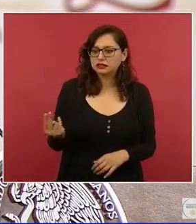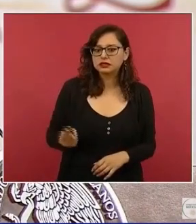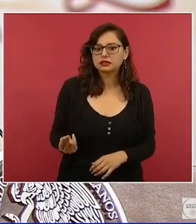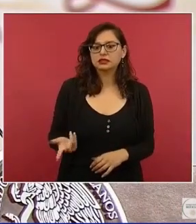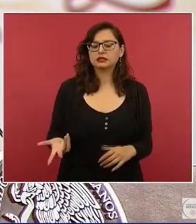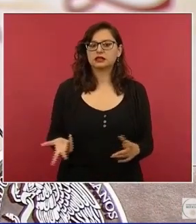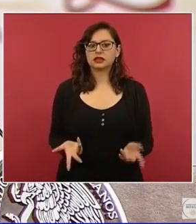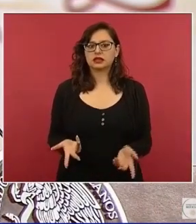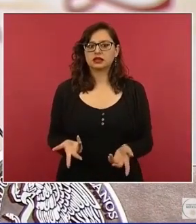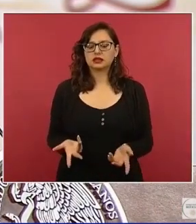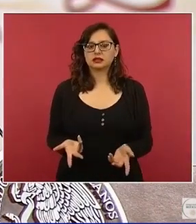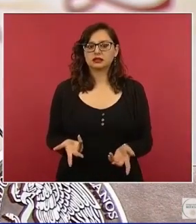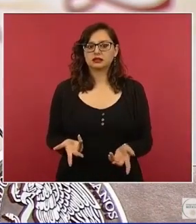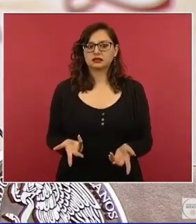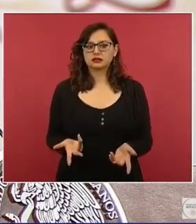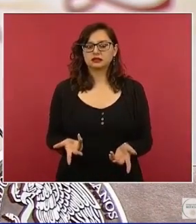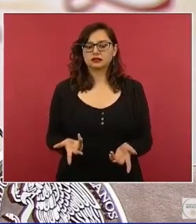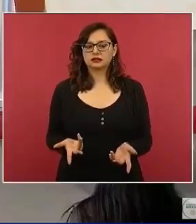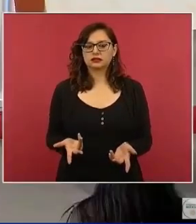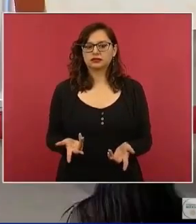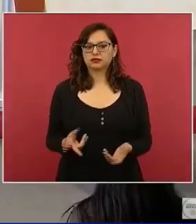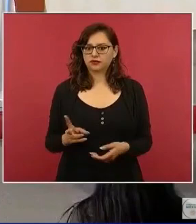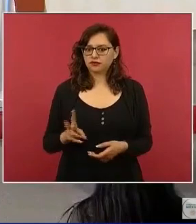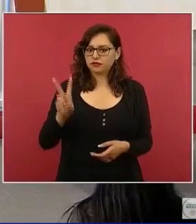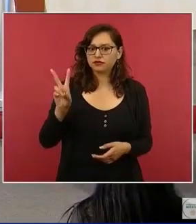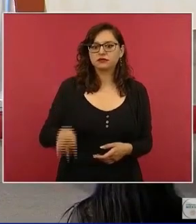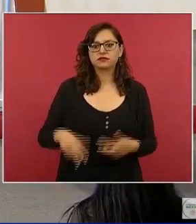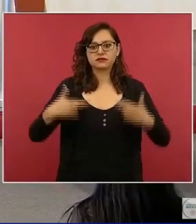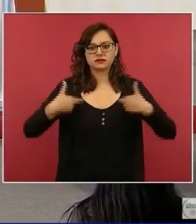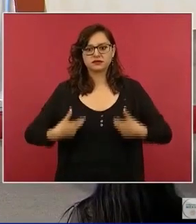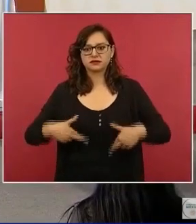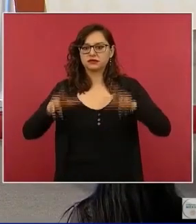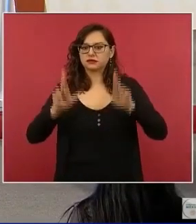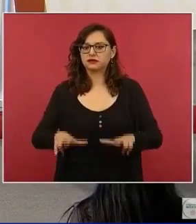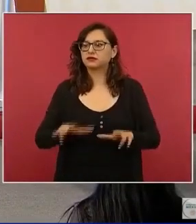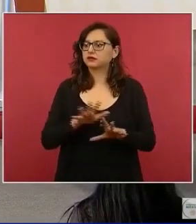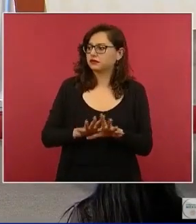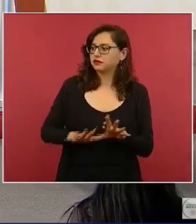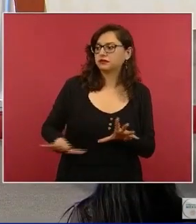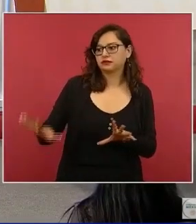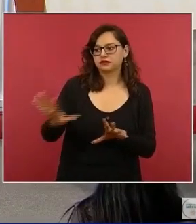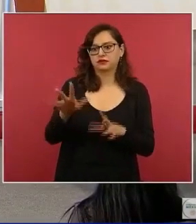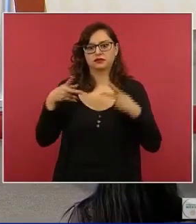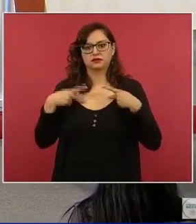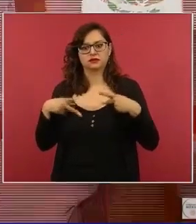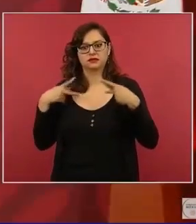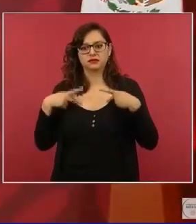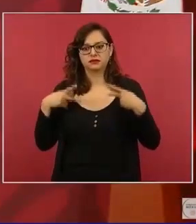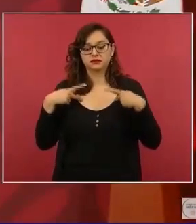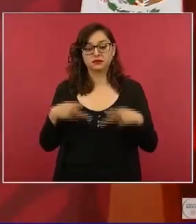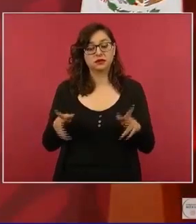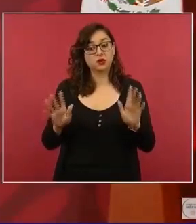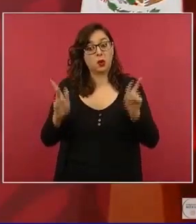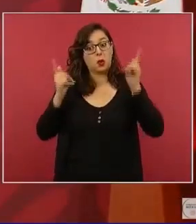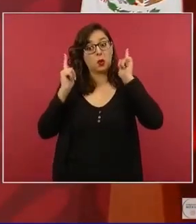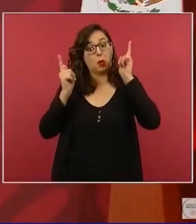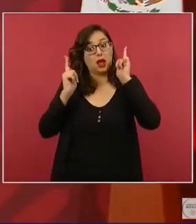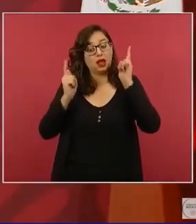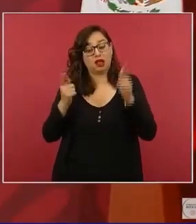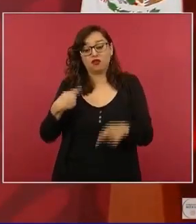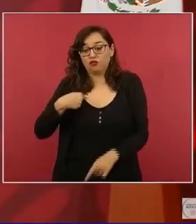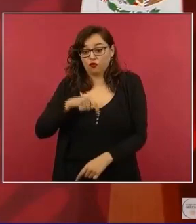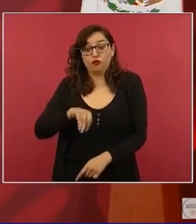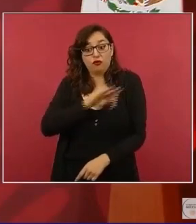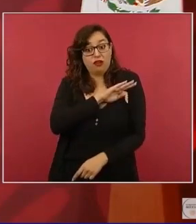y se asuman como auténticos representantes populares. No lo descarto.